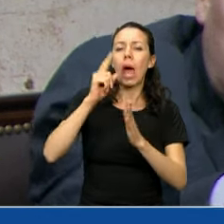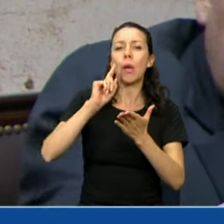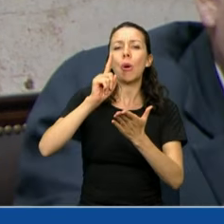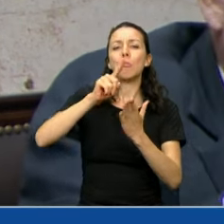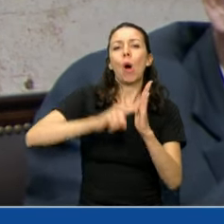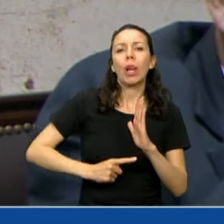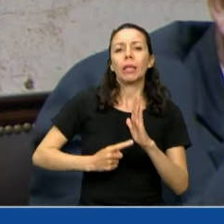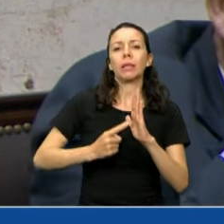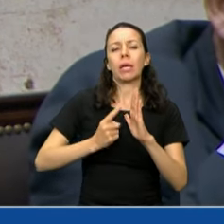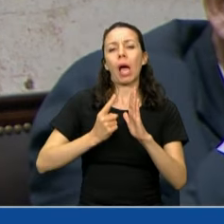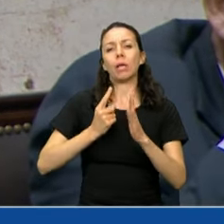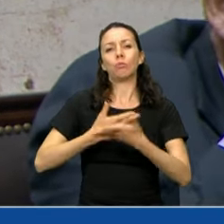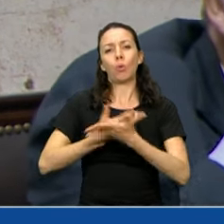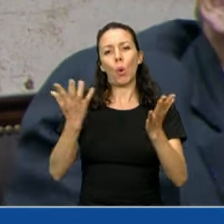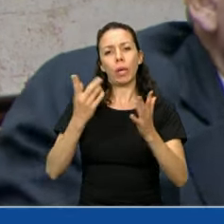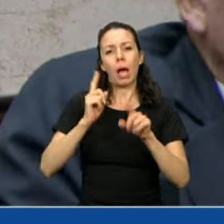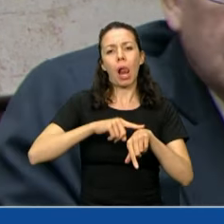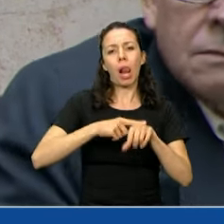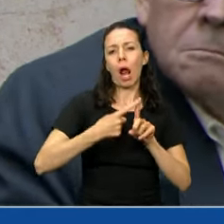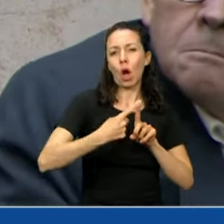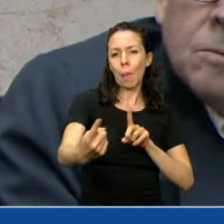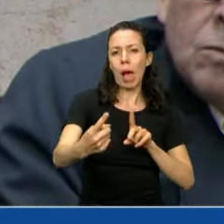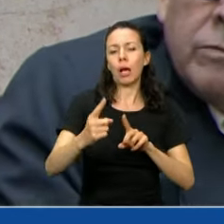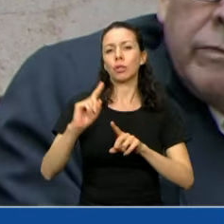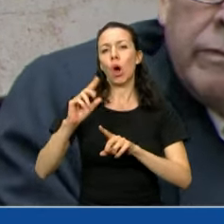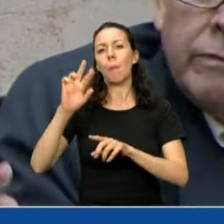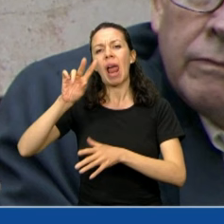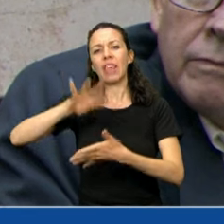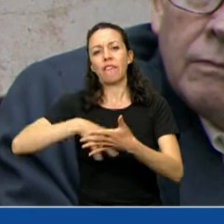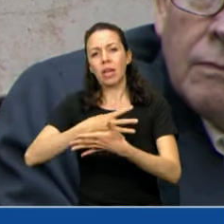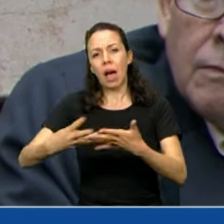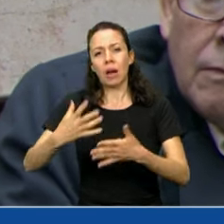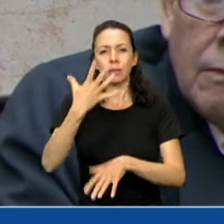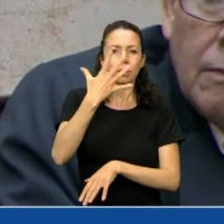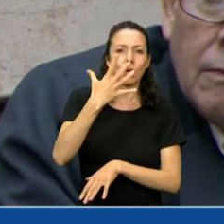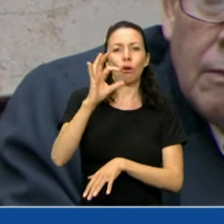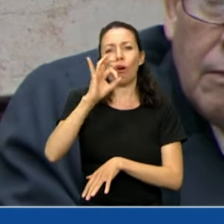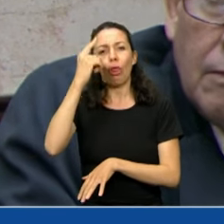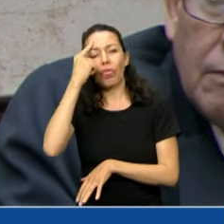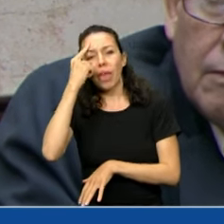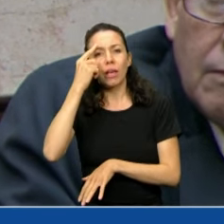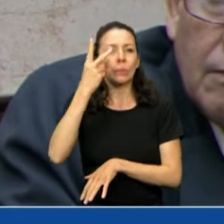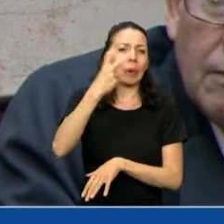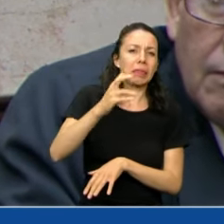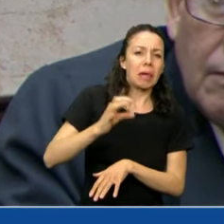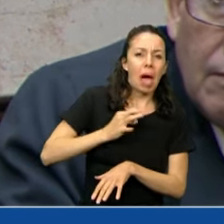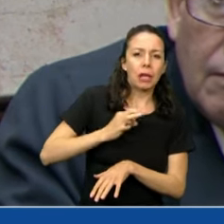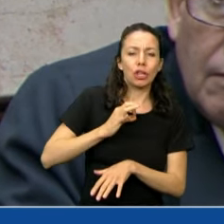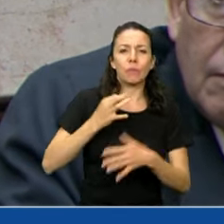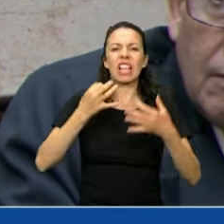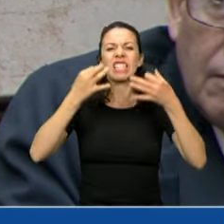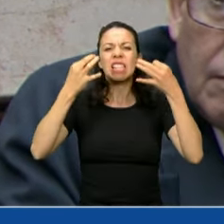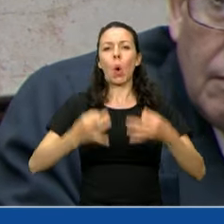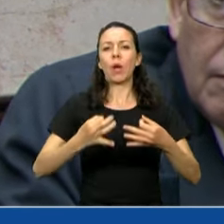largo plazo planificación con un Horizonte a 5 10 hasta 20 años seguridad jurídica para